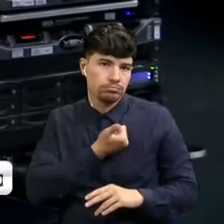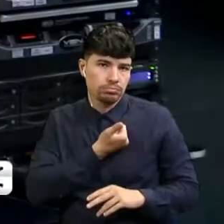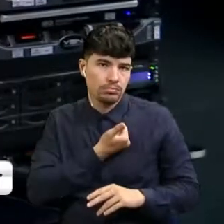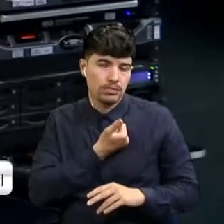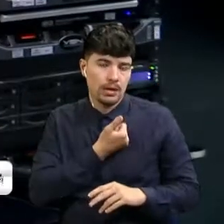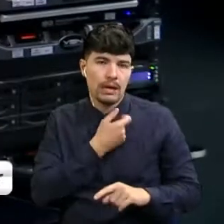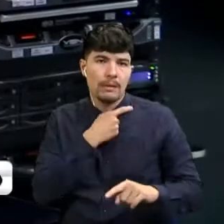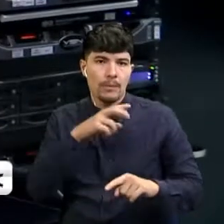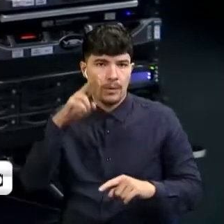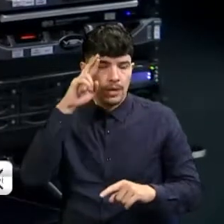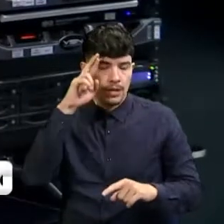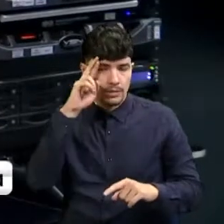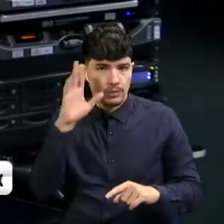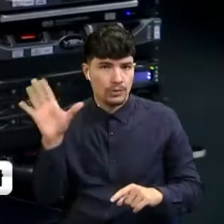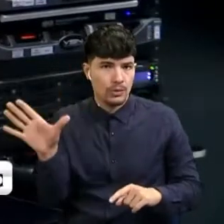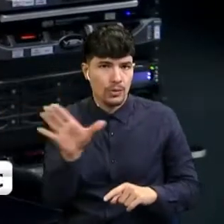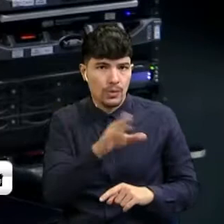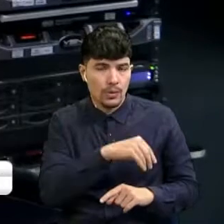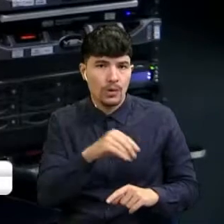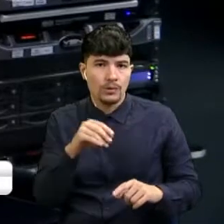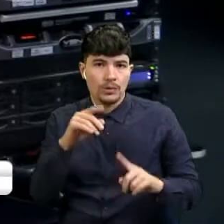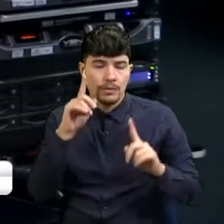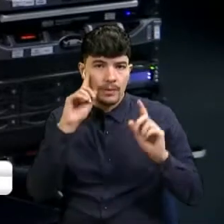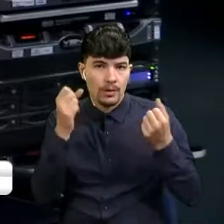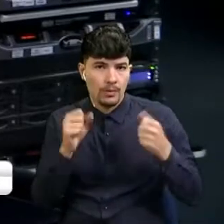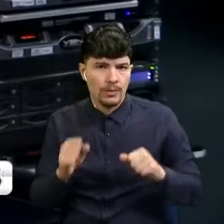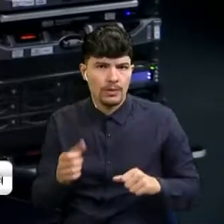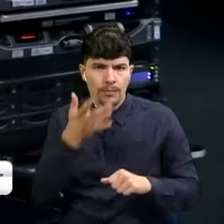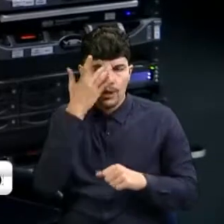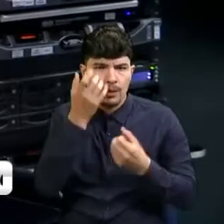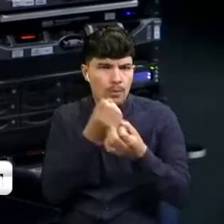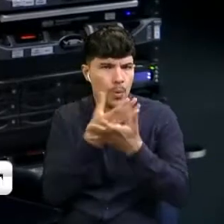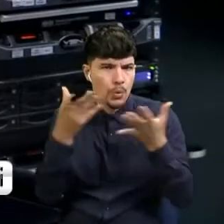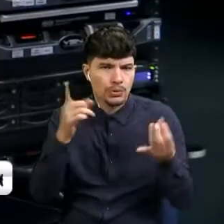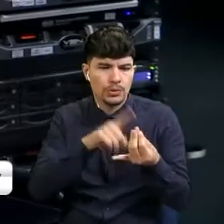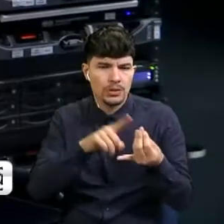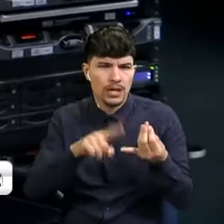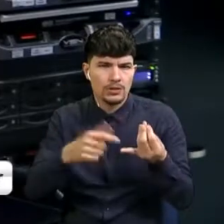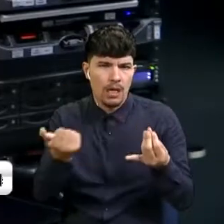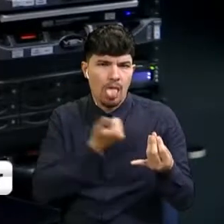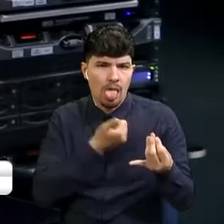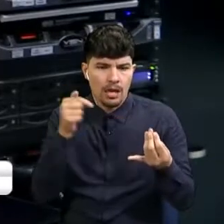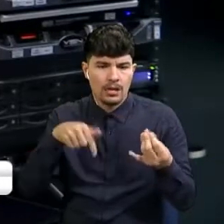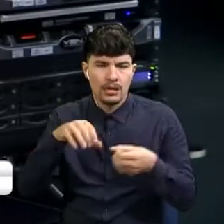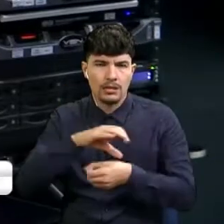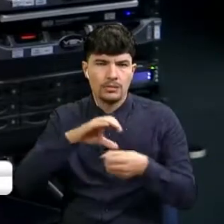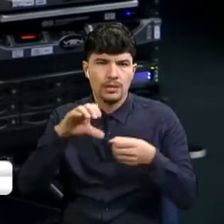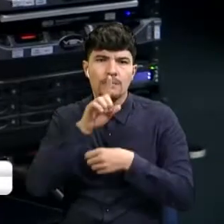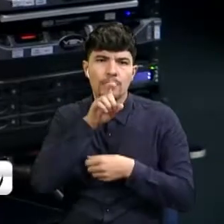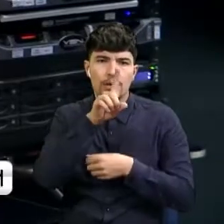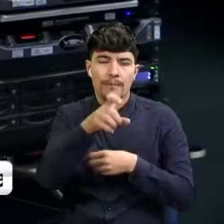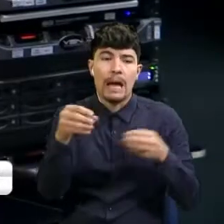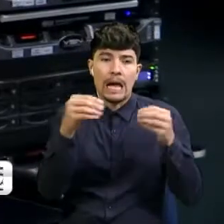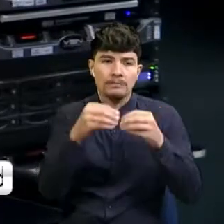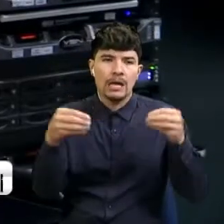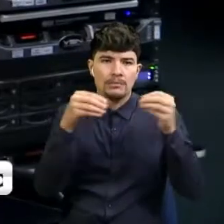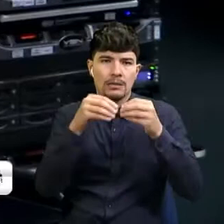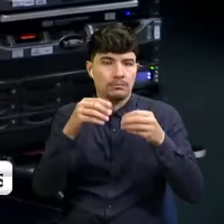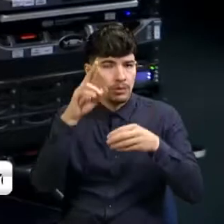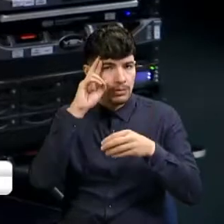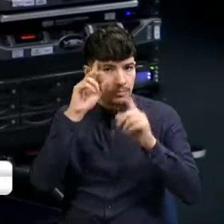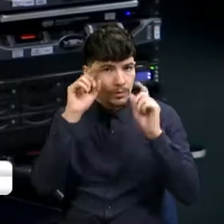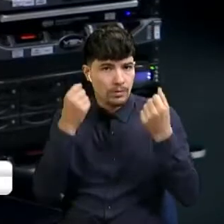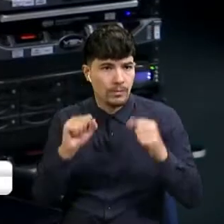Esto prende las alarmas porque cada vez son más los casos de suicidio que se presentan en el área metropolitana de Bucaramanga. Nosotros